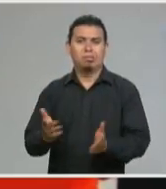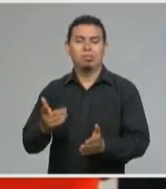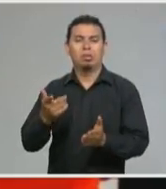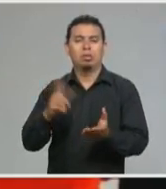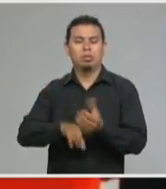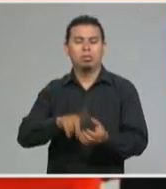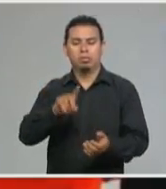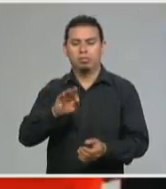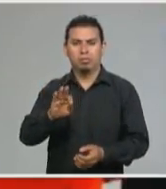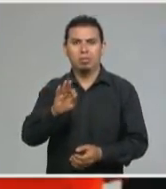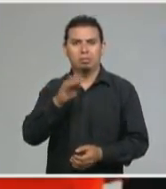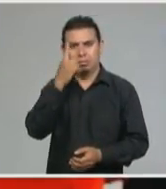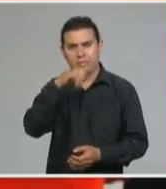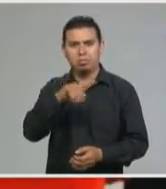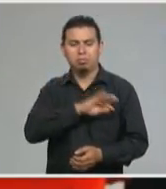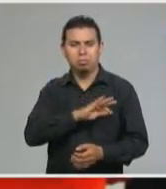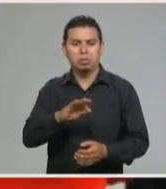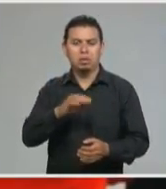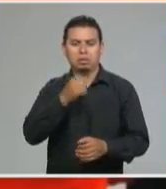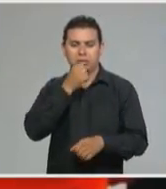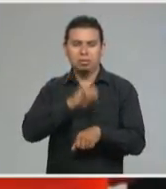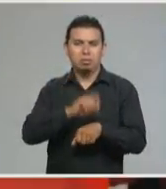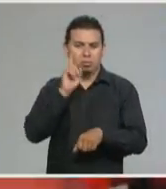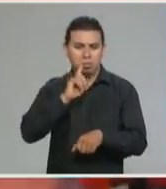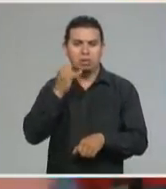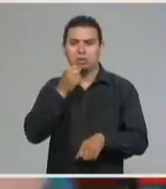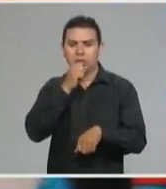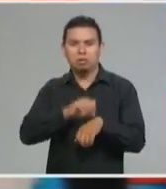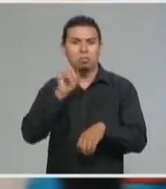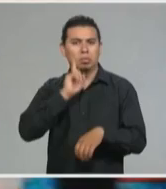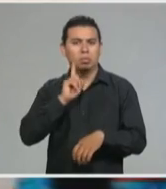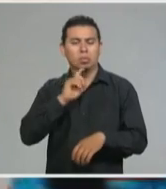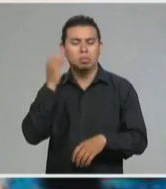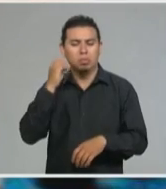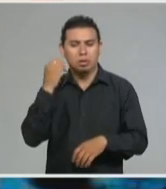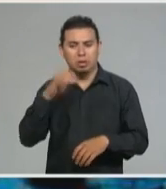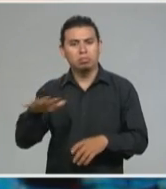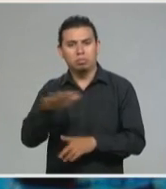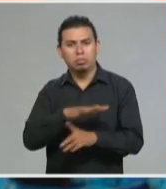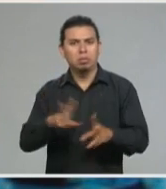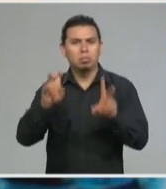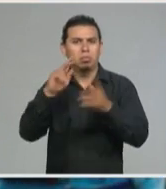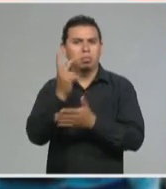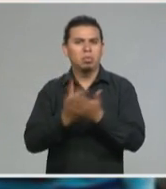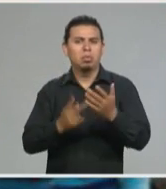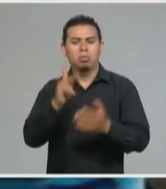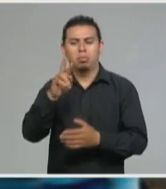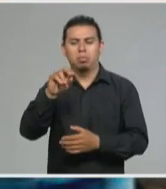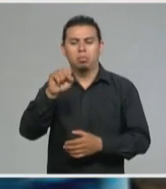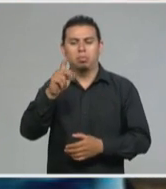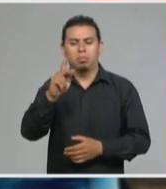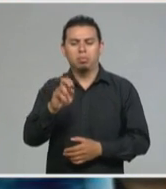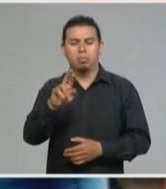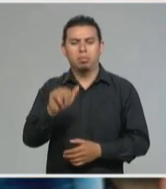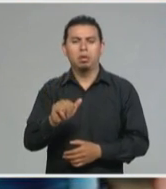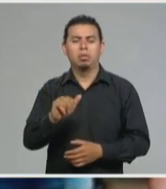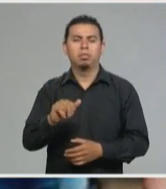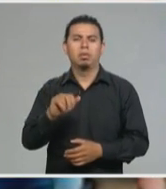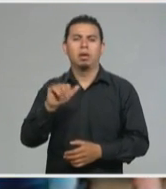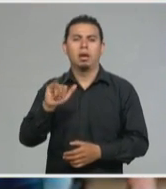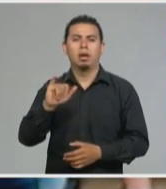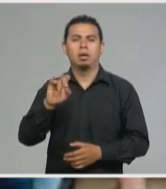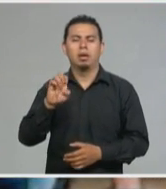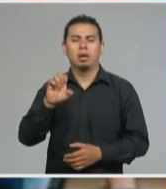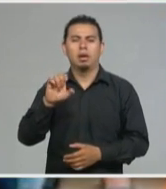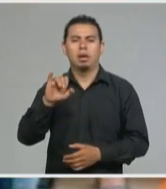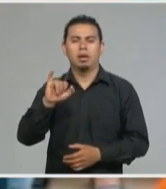Municipal, Instancia de la Mujer y Secretaría de la Mujer Oaxaqueña. El gerente del programa INSPROSPERA, Ariel Hernández Díaz, dijo que el